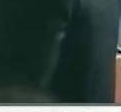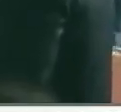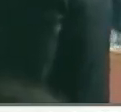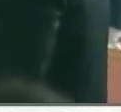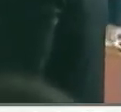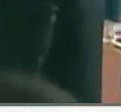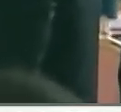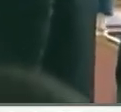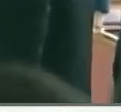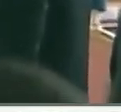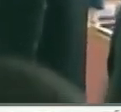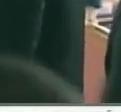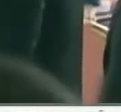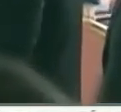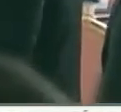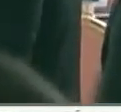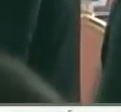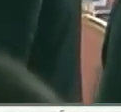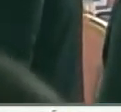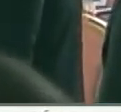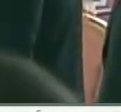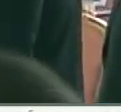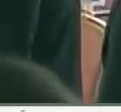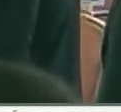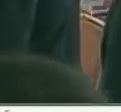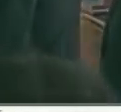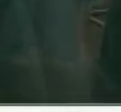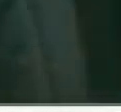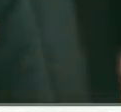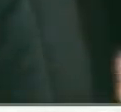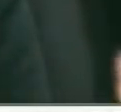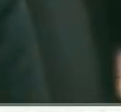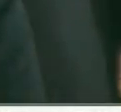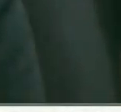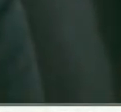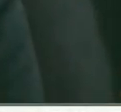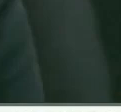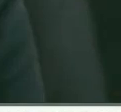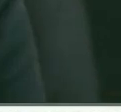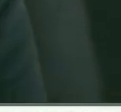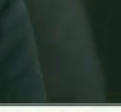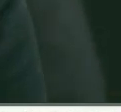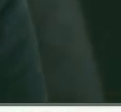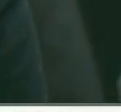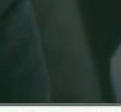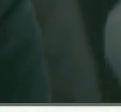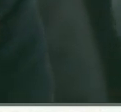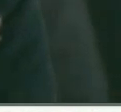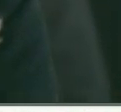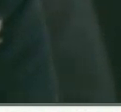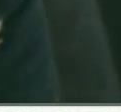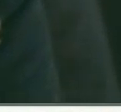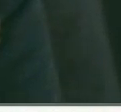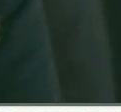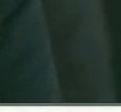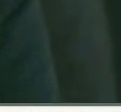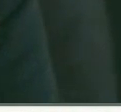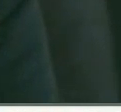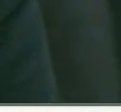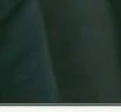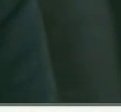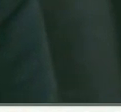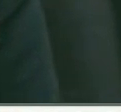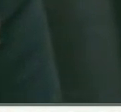nacional bolivariana nicolás maduro moros recordando la obra militar política y social del